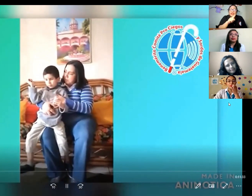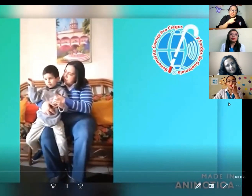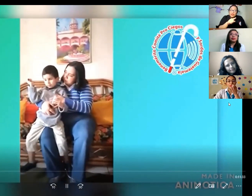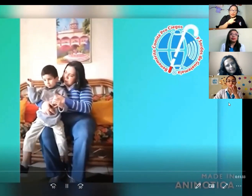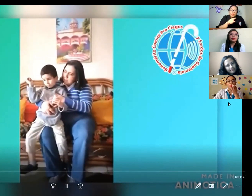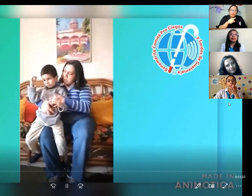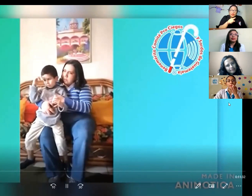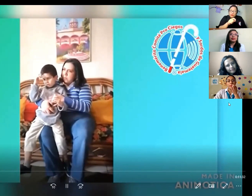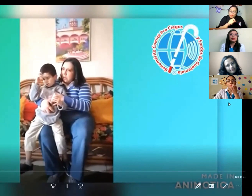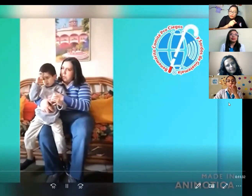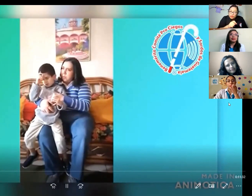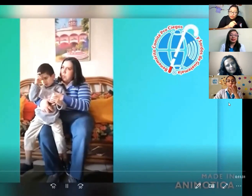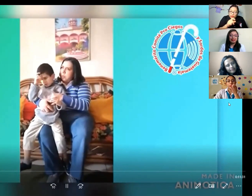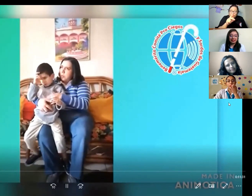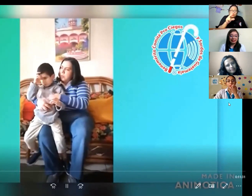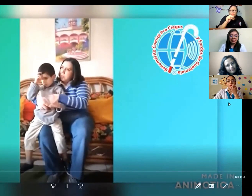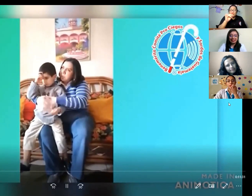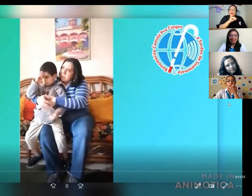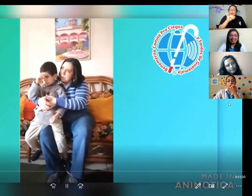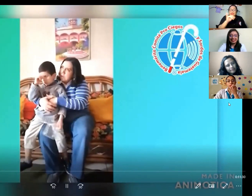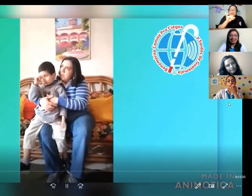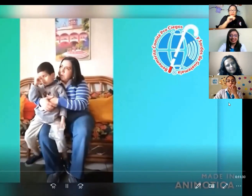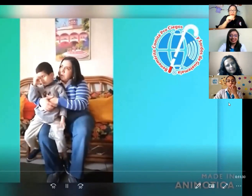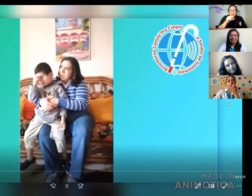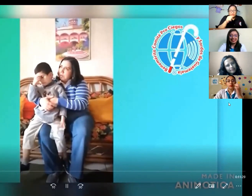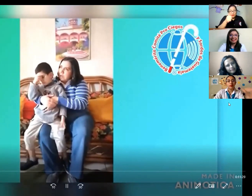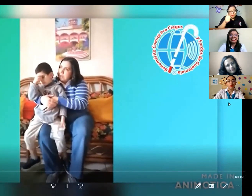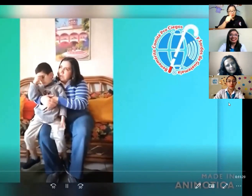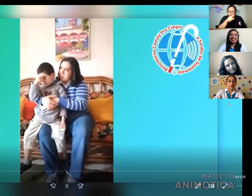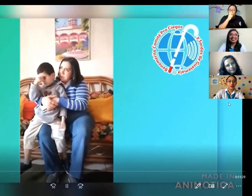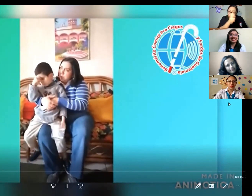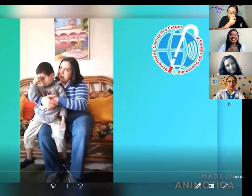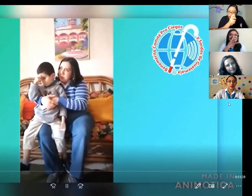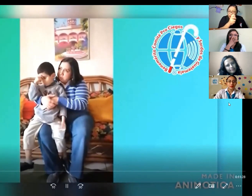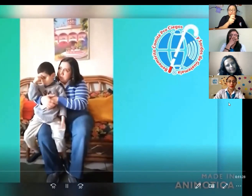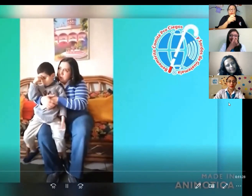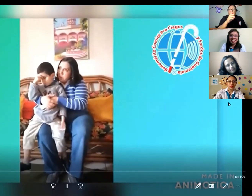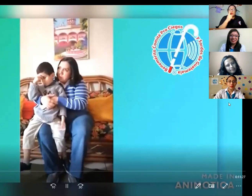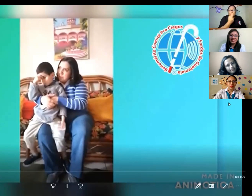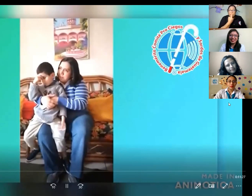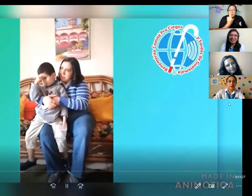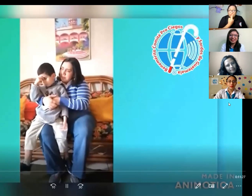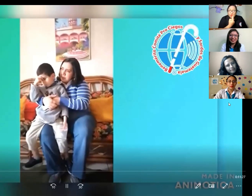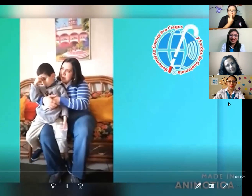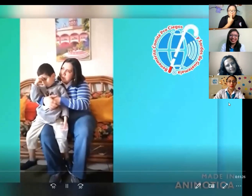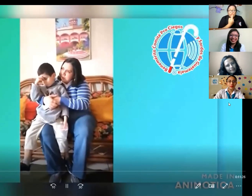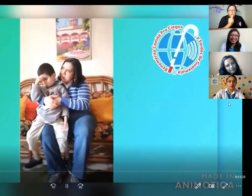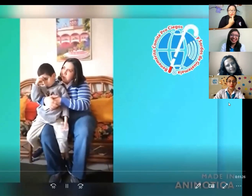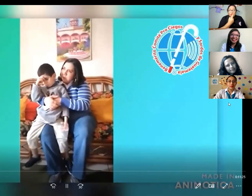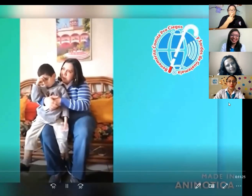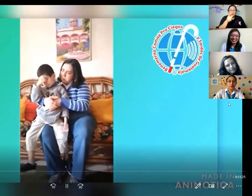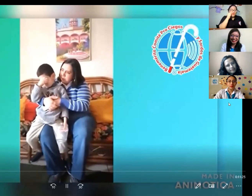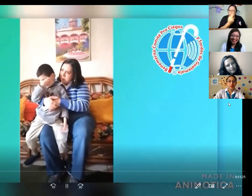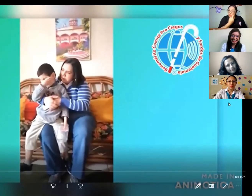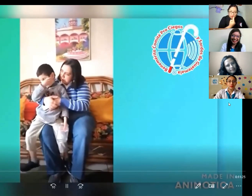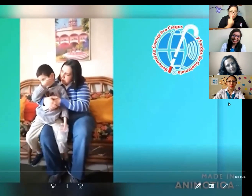comparación. Tú eres un niño, vas a llegar a ser un hombre único y que vas